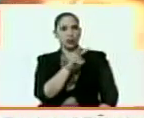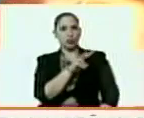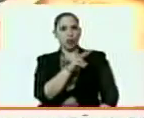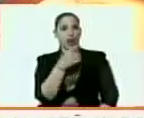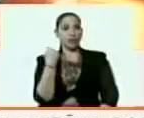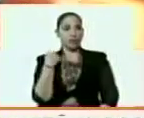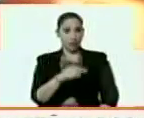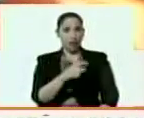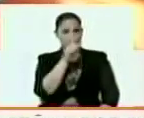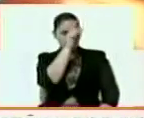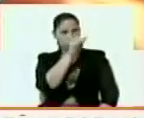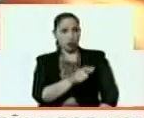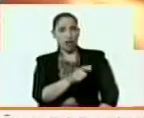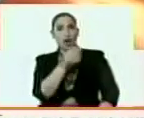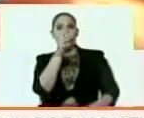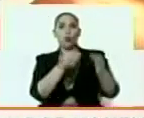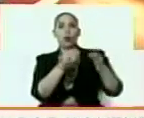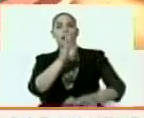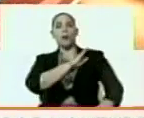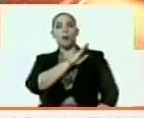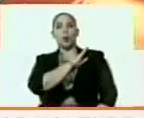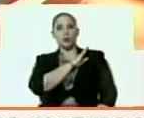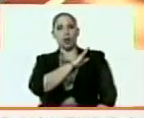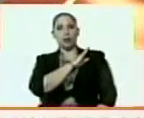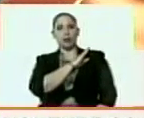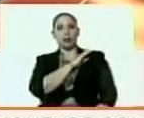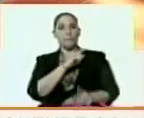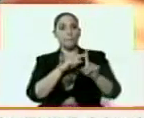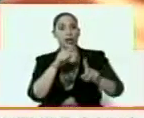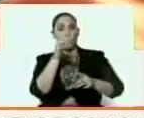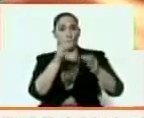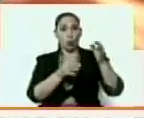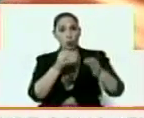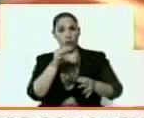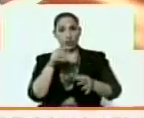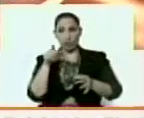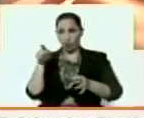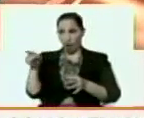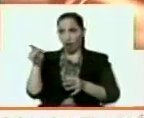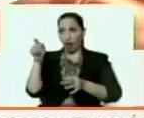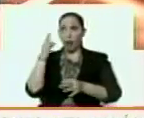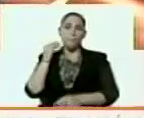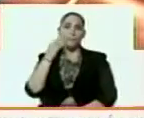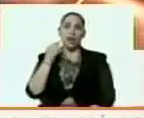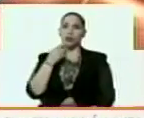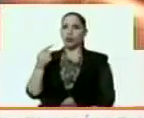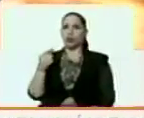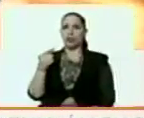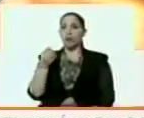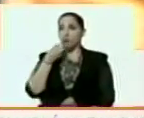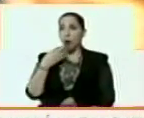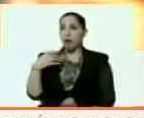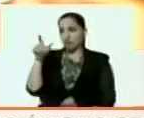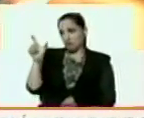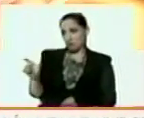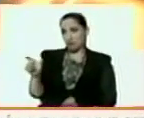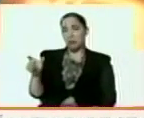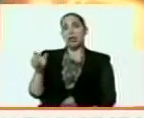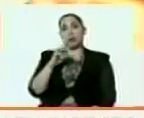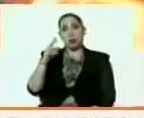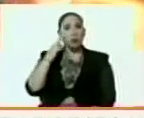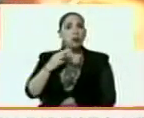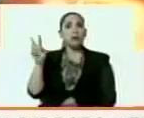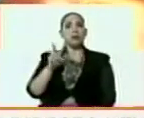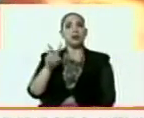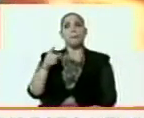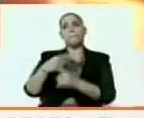tiene personalidad jurídica propia. En ese juicio, él como experto dice, bueno, está la República Bolivariana de Venezuela,